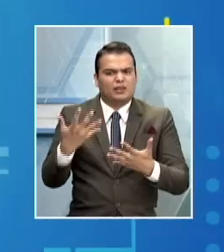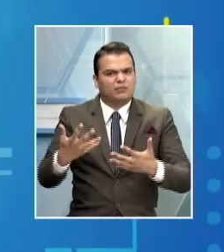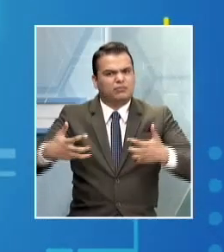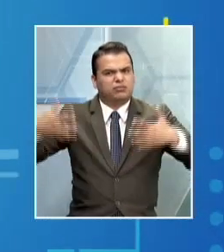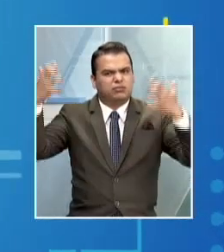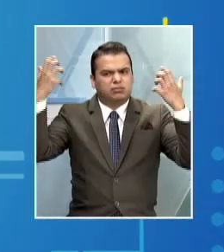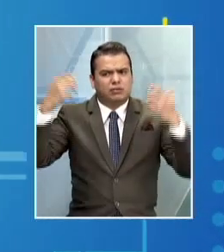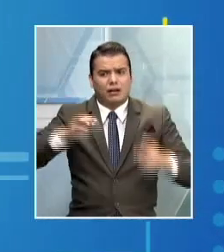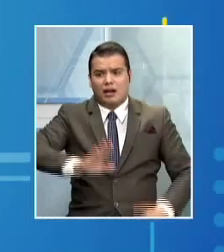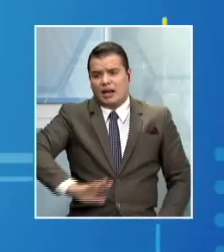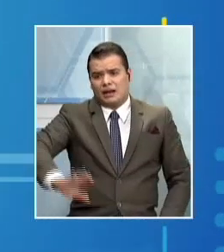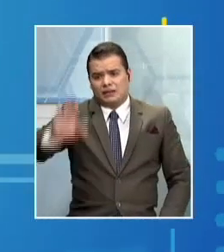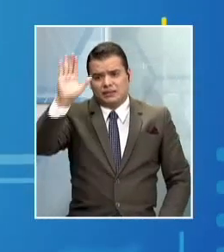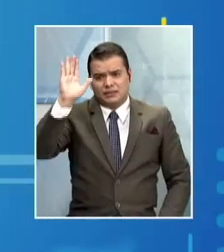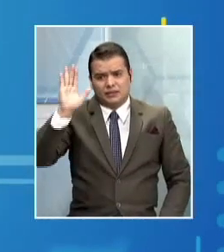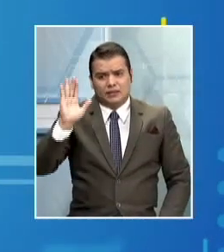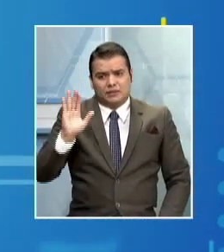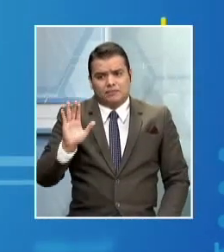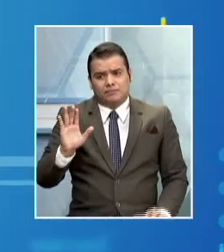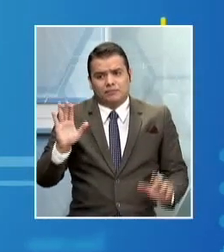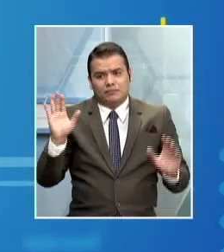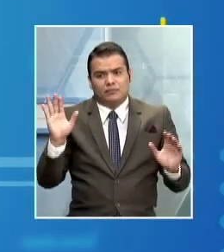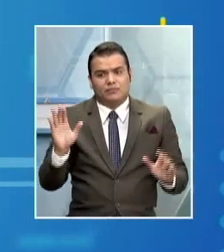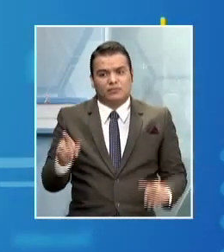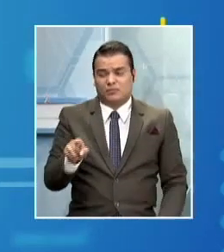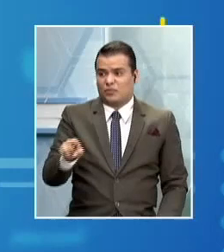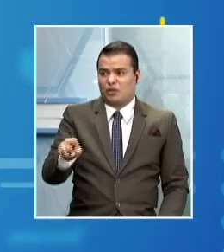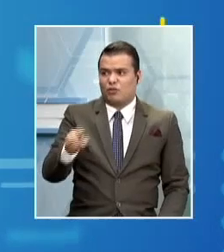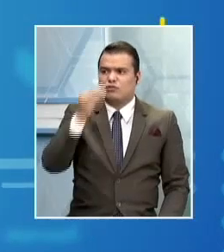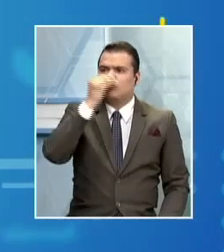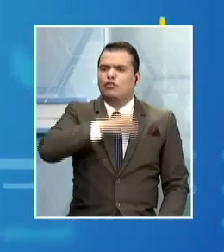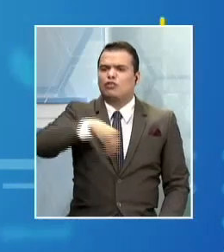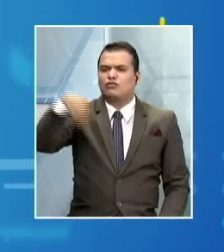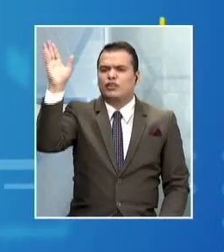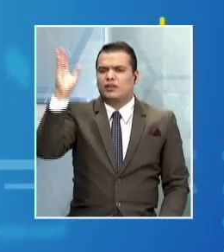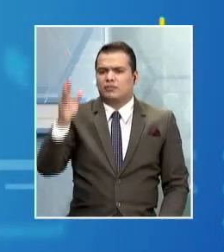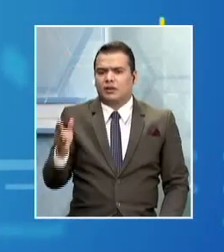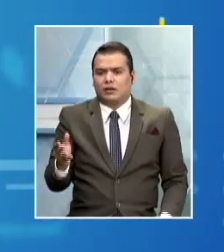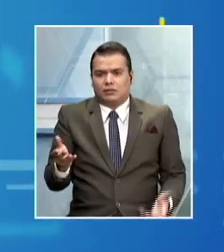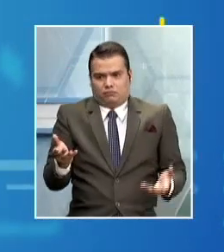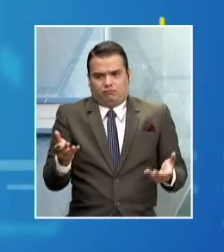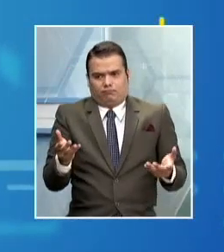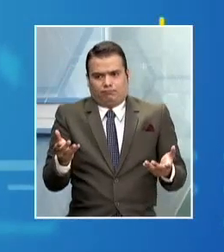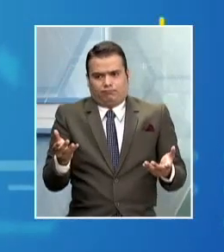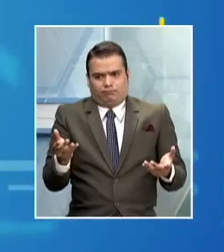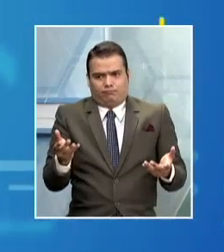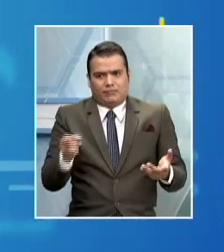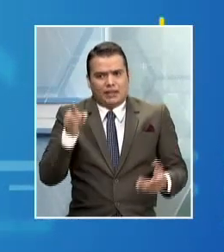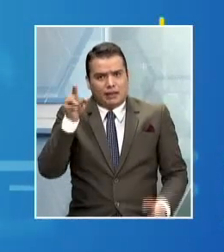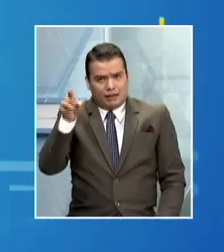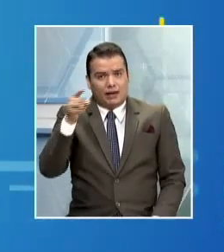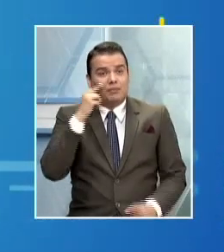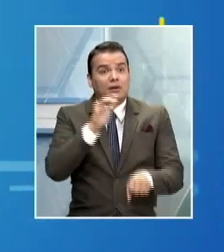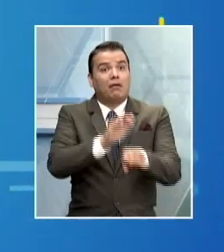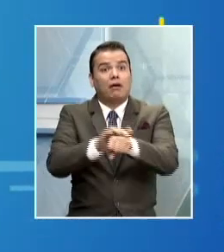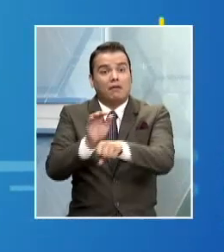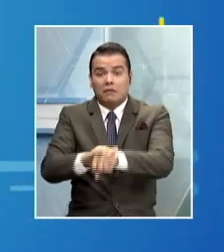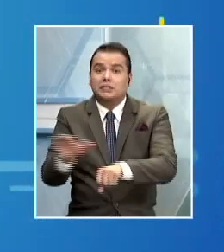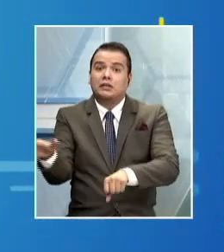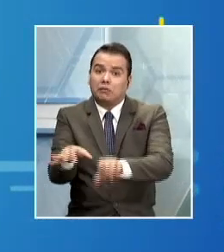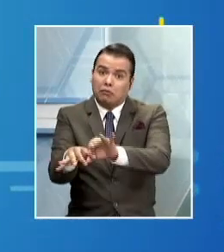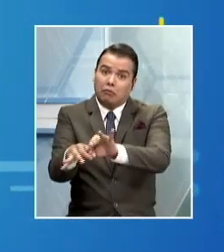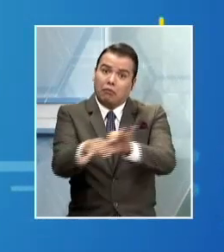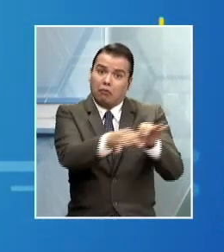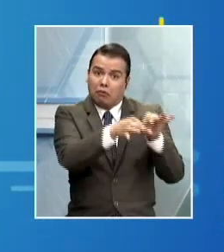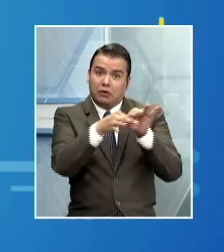soberbia propia de su irascible carácter, me declara insubsistente y, de manera paradójica, es precisamente él quien reclama una Cali